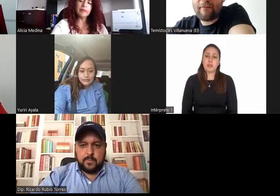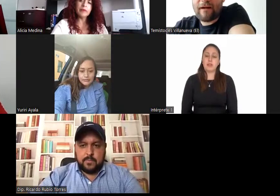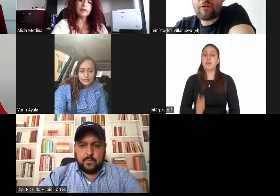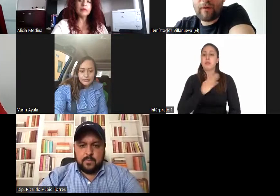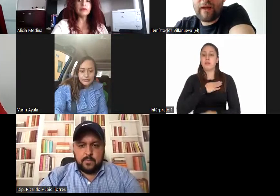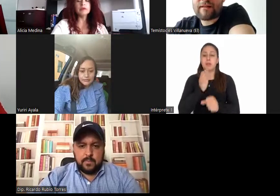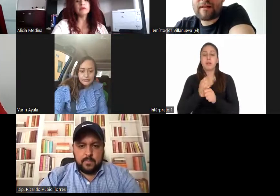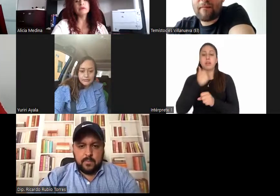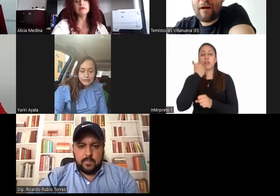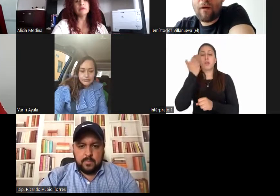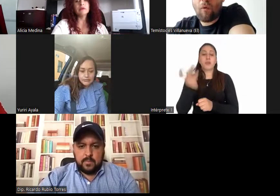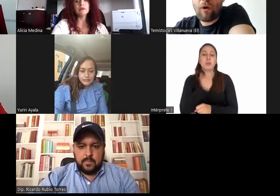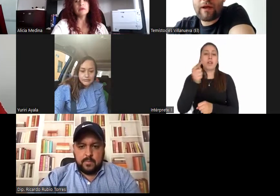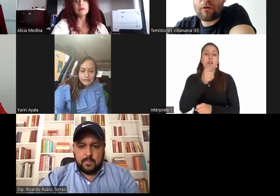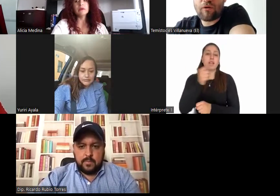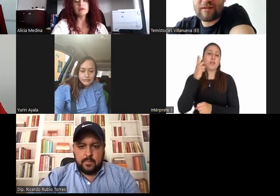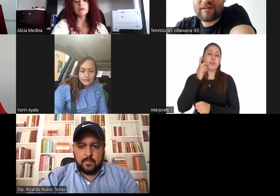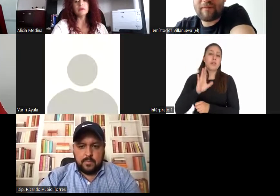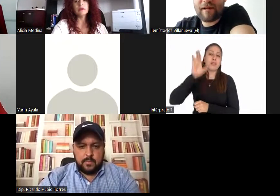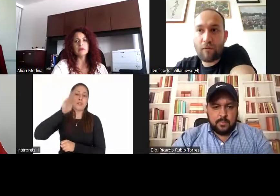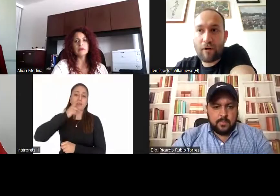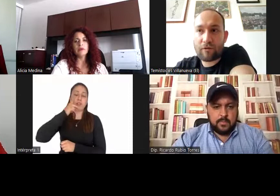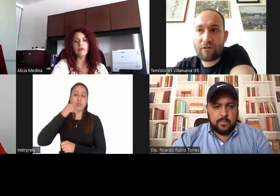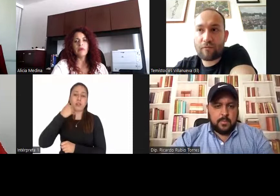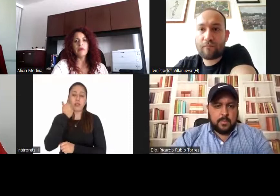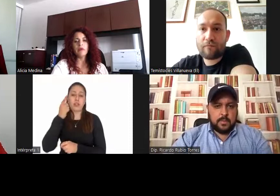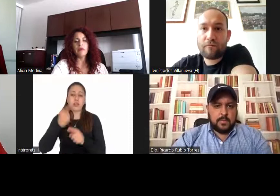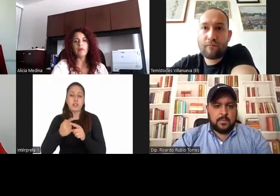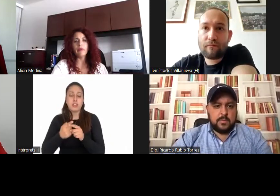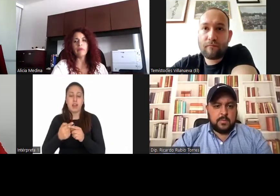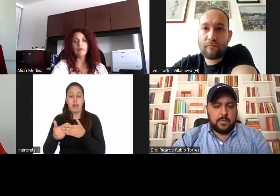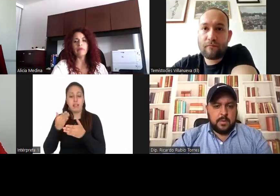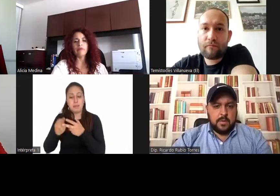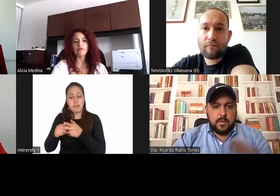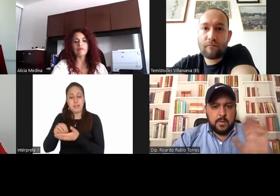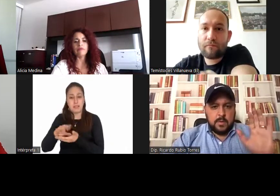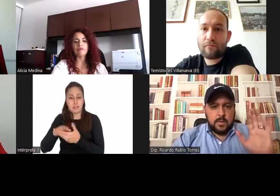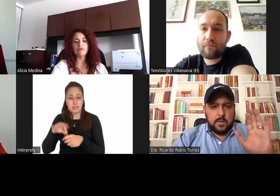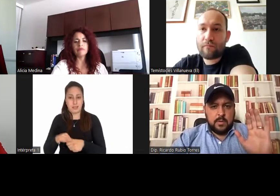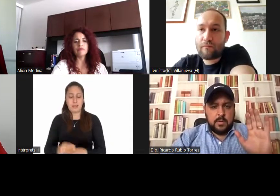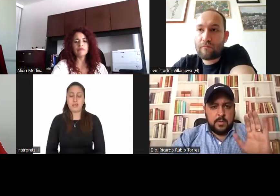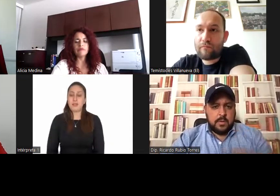quieran hablar sobre este tema o cualquier otro antes de pasar a una votación.